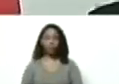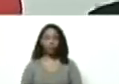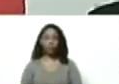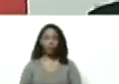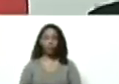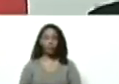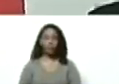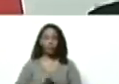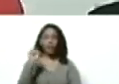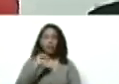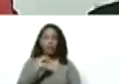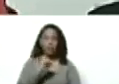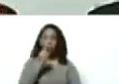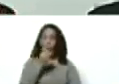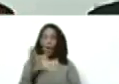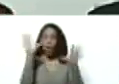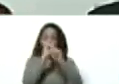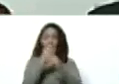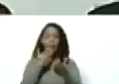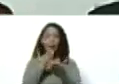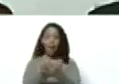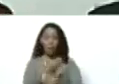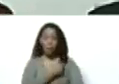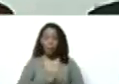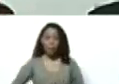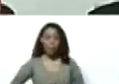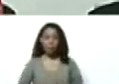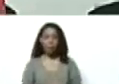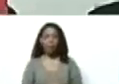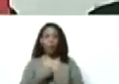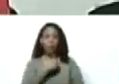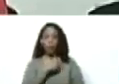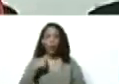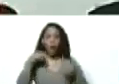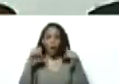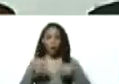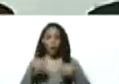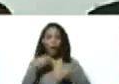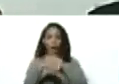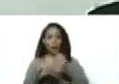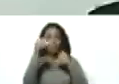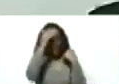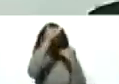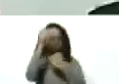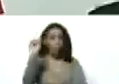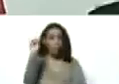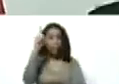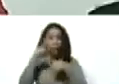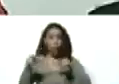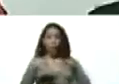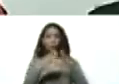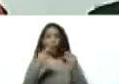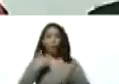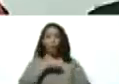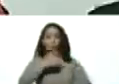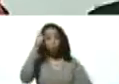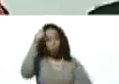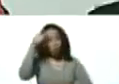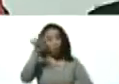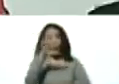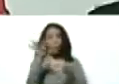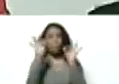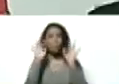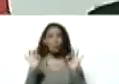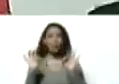Sí, buenas noches. Gracias, presidente. Quisiera desde acá enviarle un saludo en primer lugar a todo nuestro pueblo y en especial